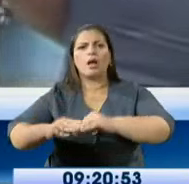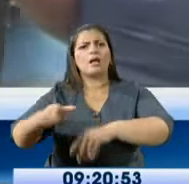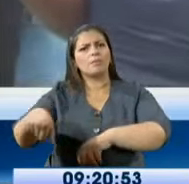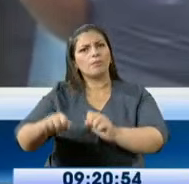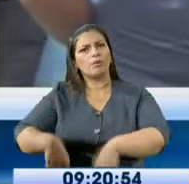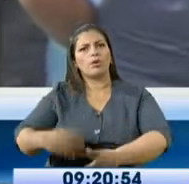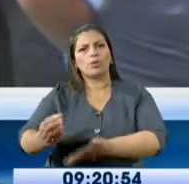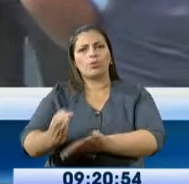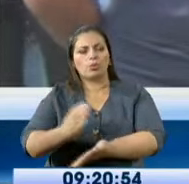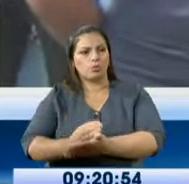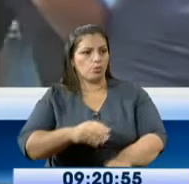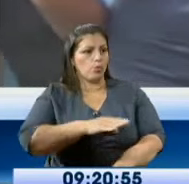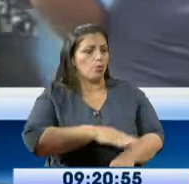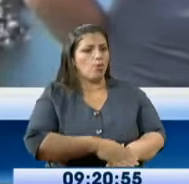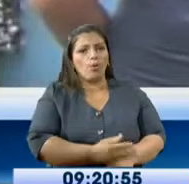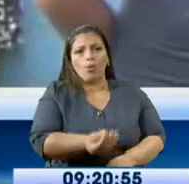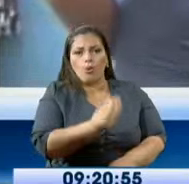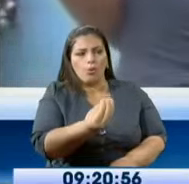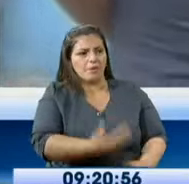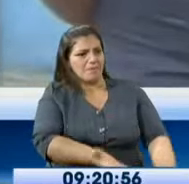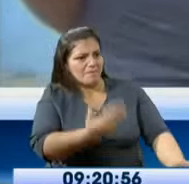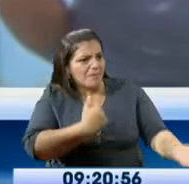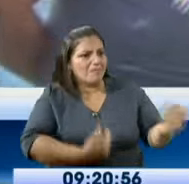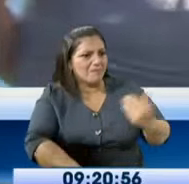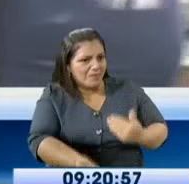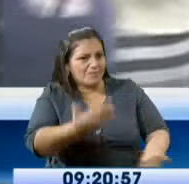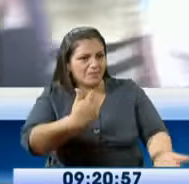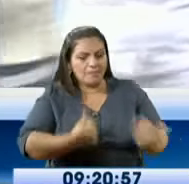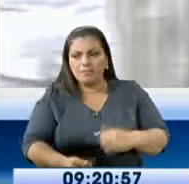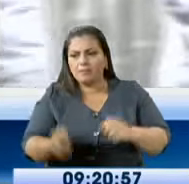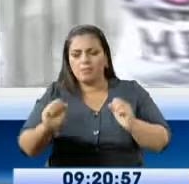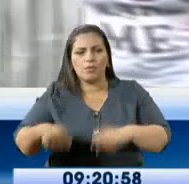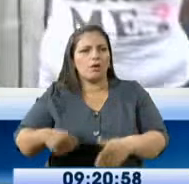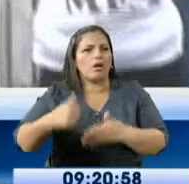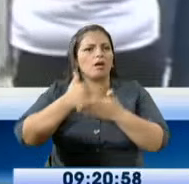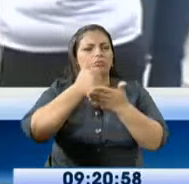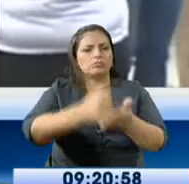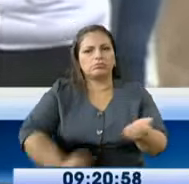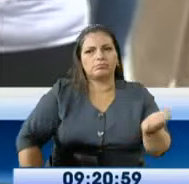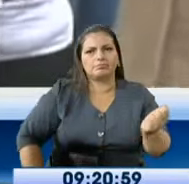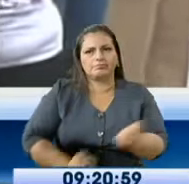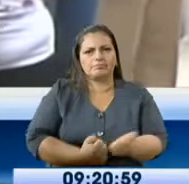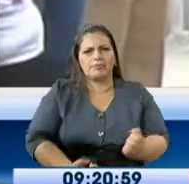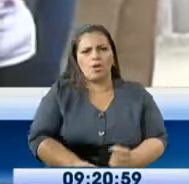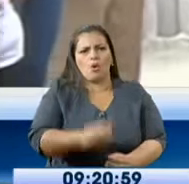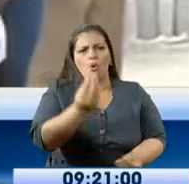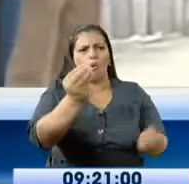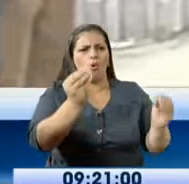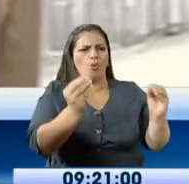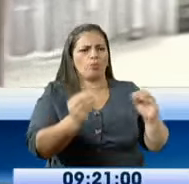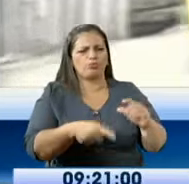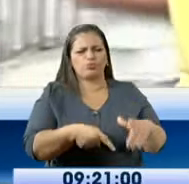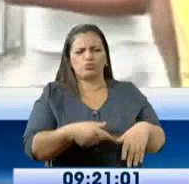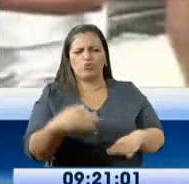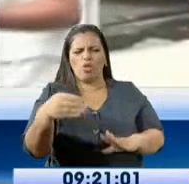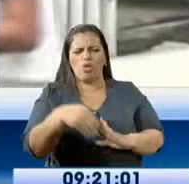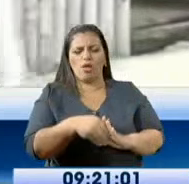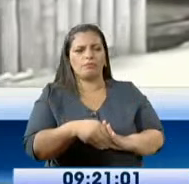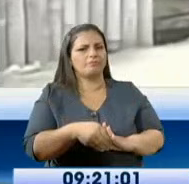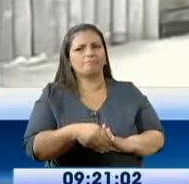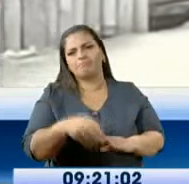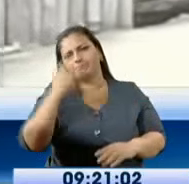acá, dándole consejos y dándole la ayuda, el apoyo, porque esa gente necesita el apoyo humano. Okay. ¿Ustedes están de